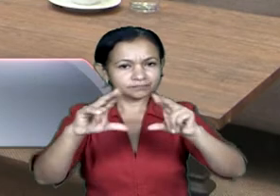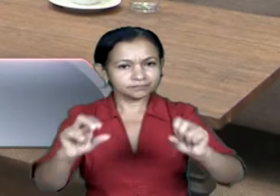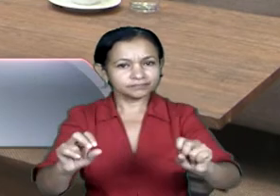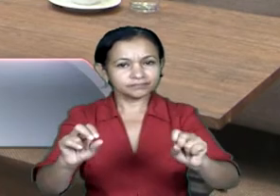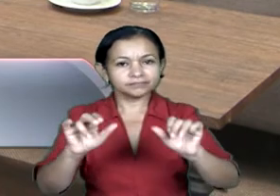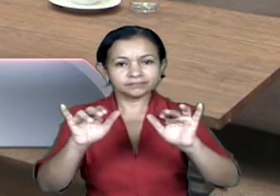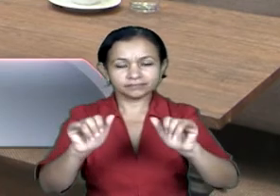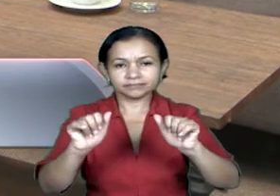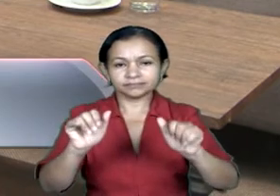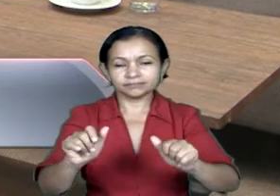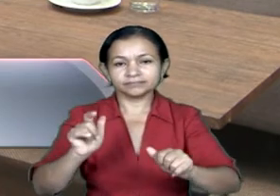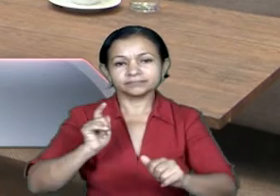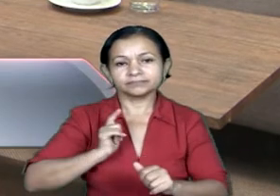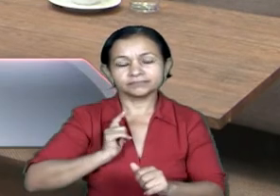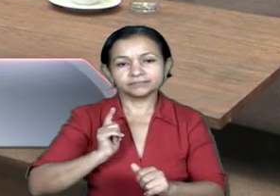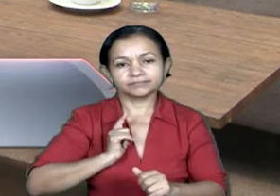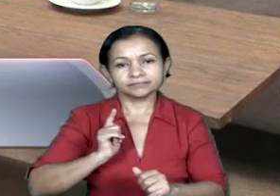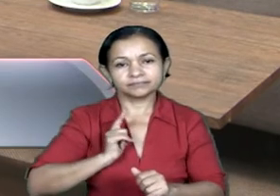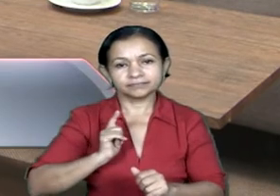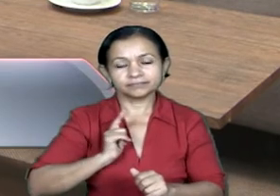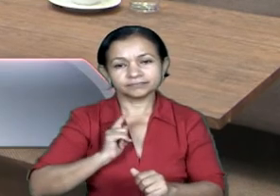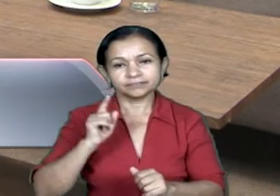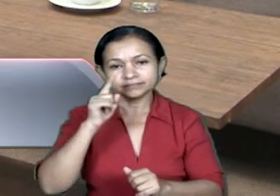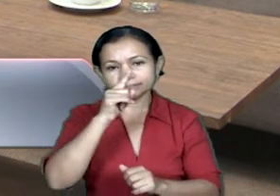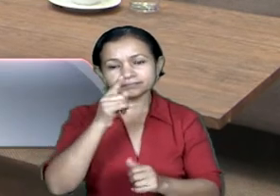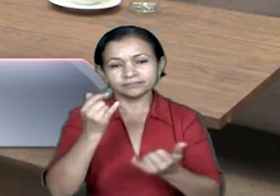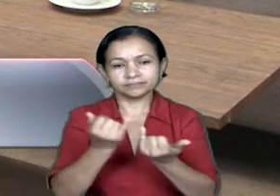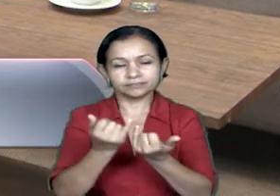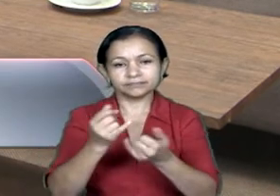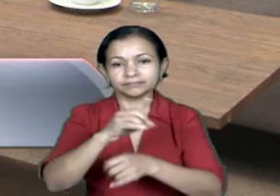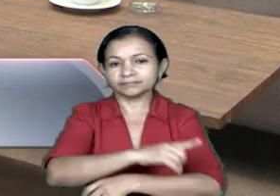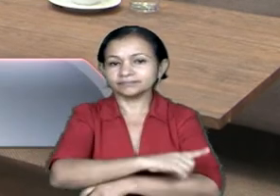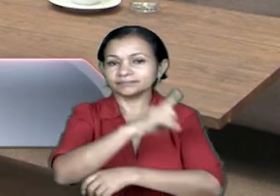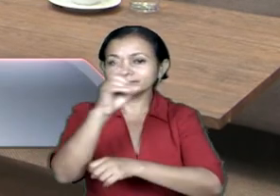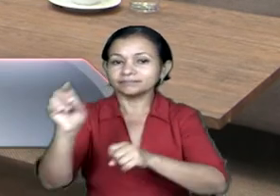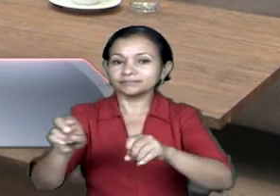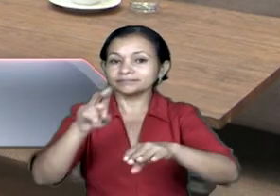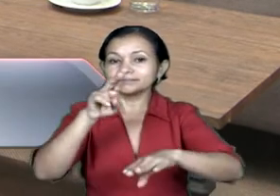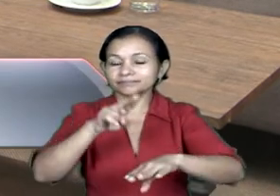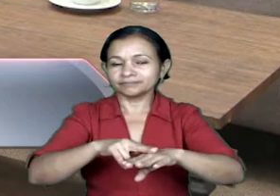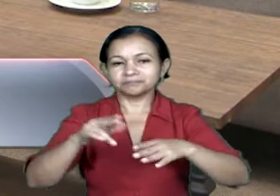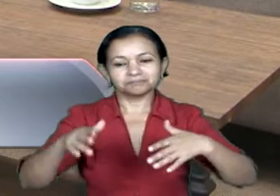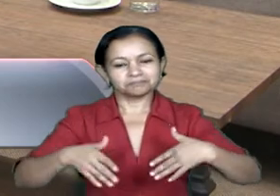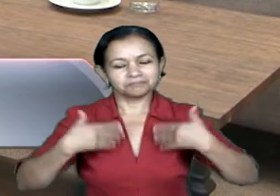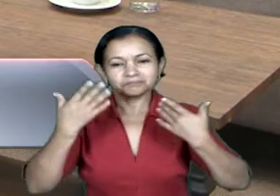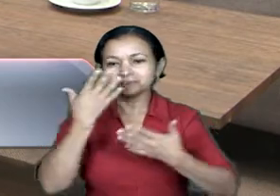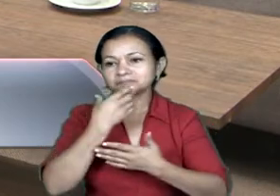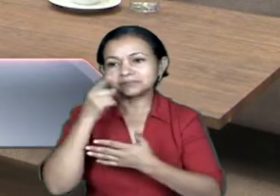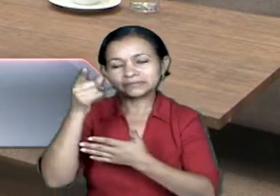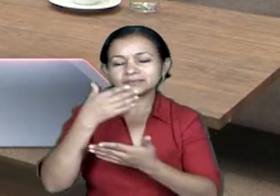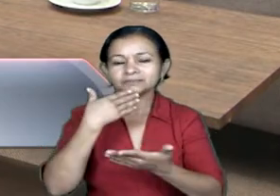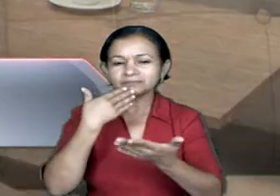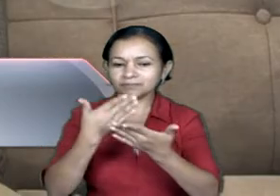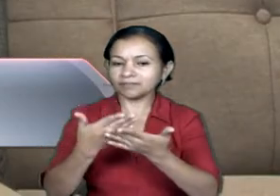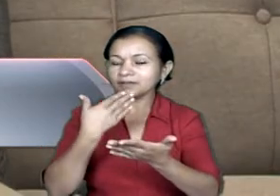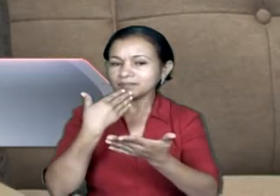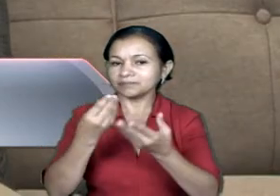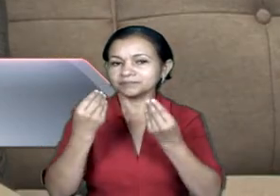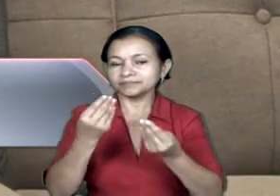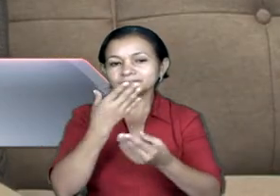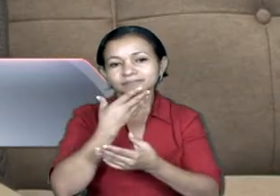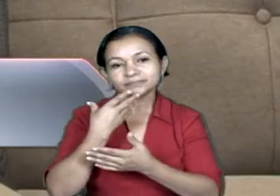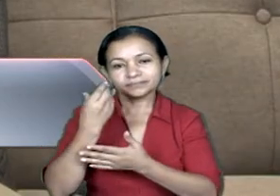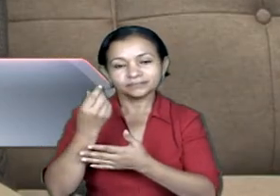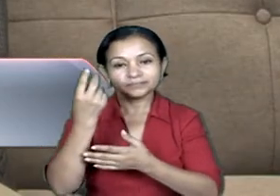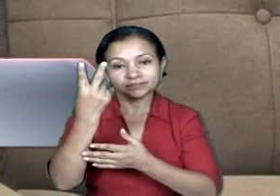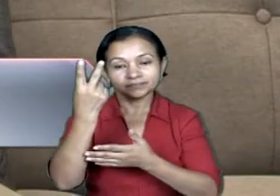en nuestra recepción de Día Nacional. Sí, están muy contentos, muy agradecidos. Y hace